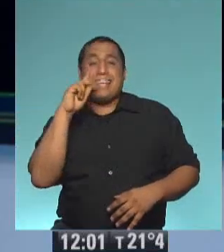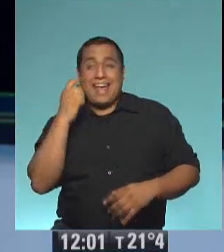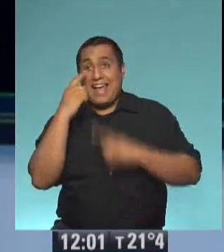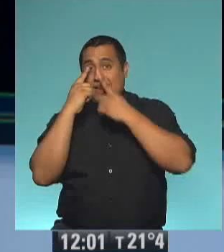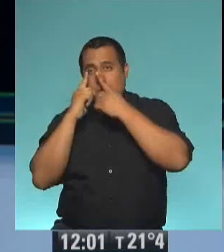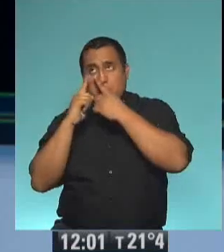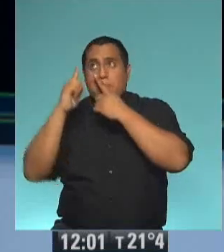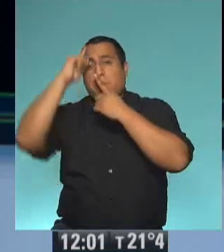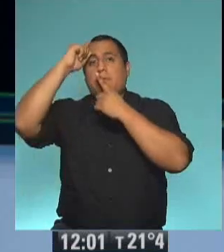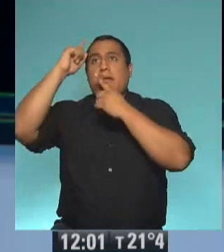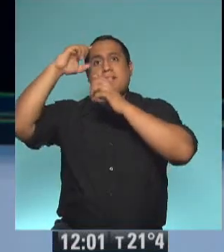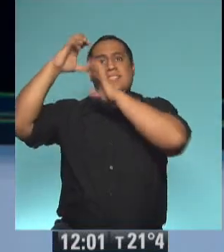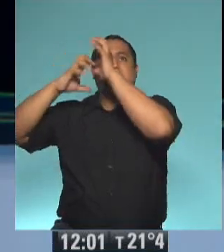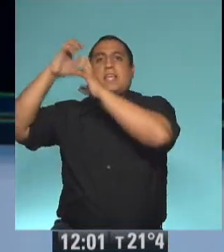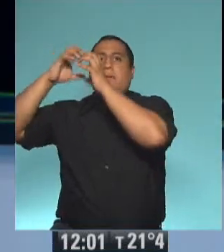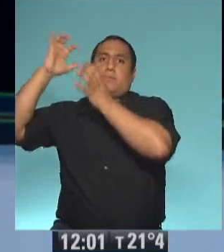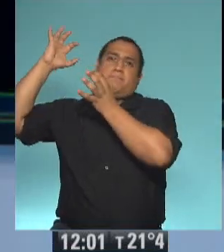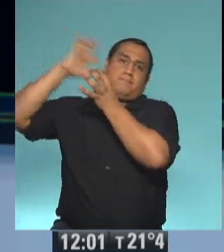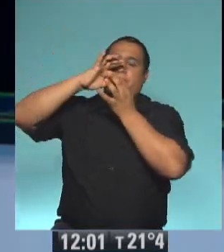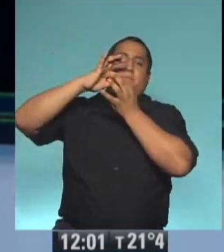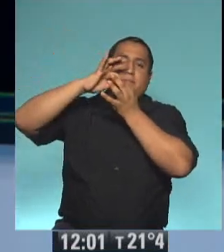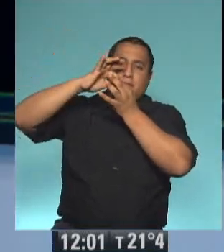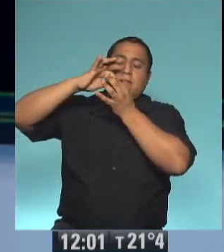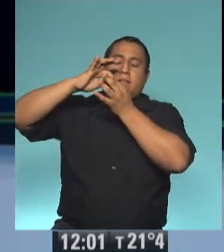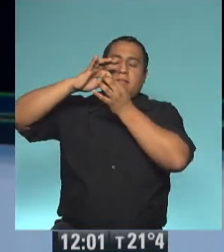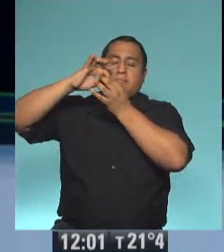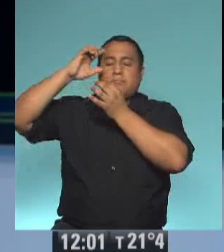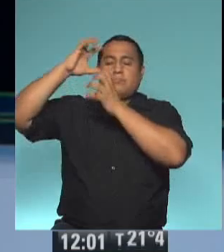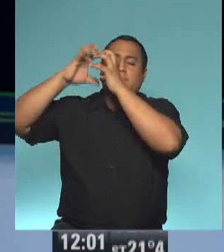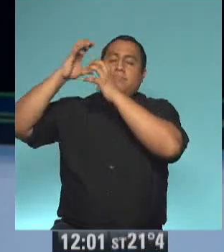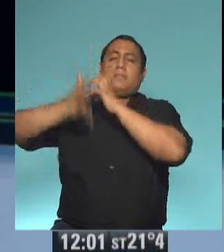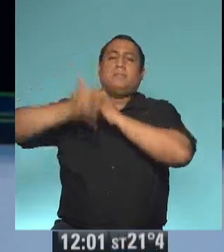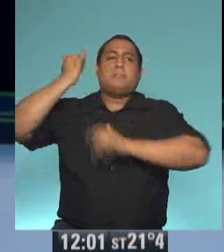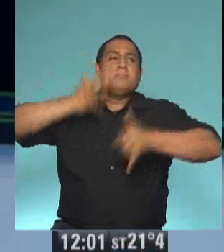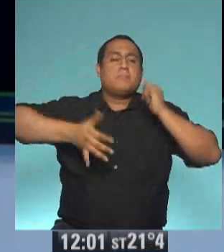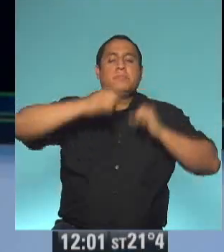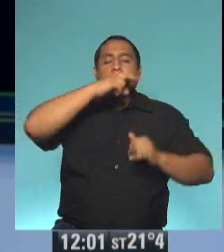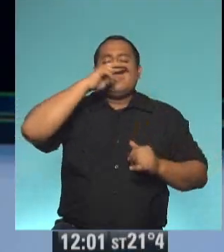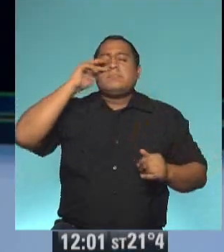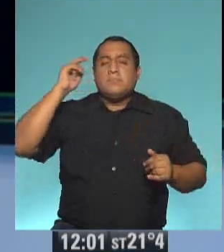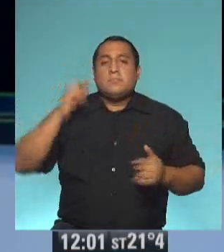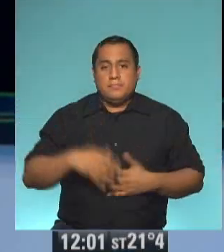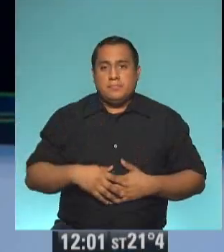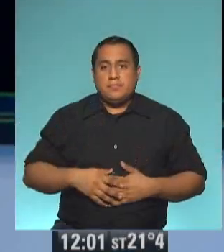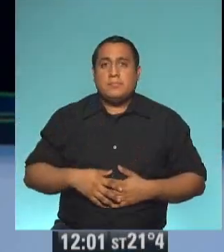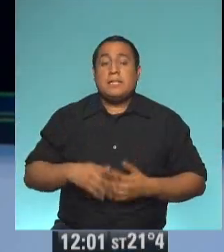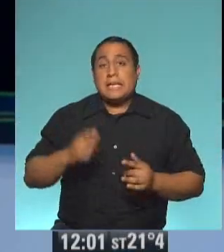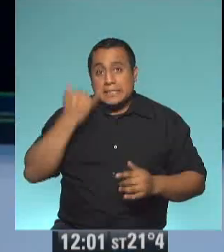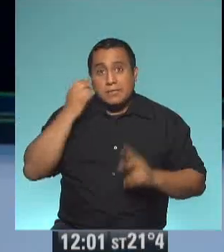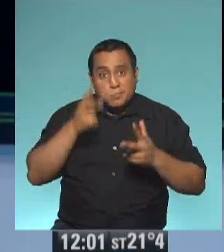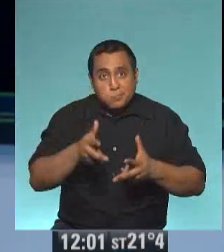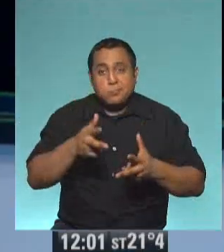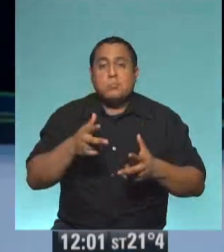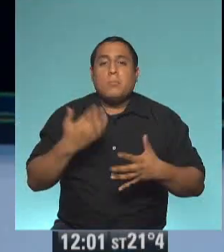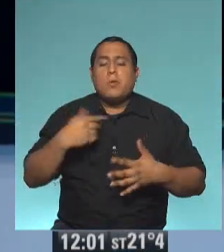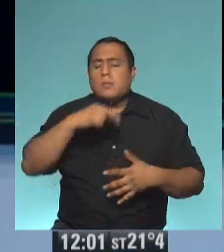envía la información al cerebro, a ese nervio olfativo que es el que detecta y diferencia todos esos olores que habíamos dicho que podemos